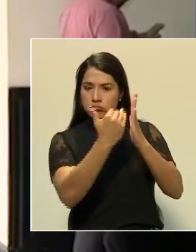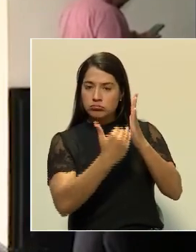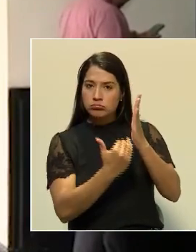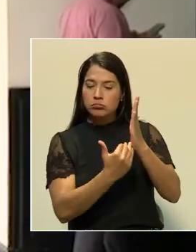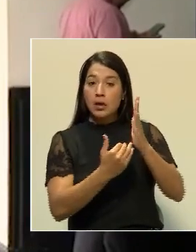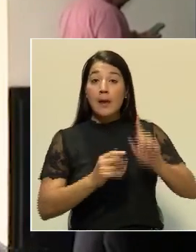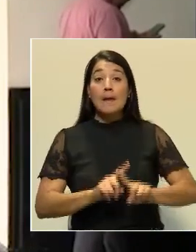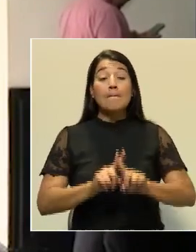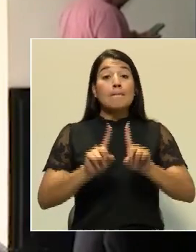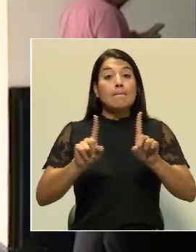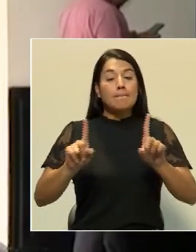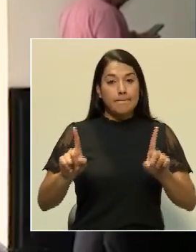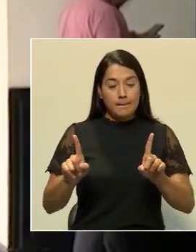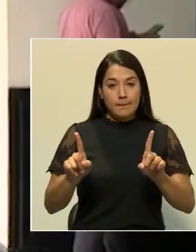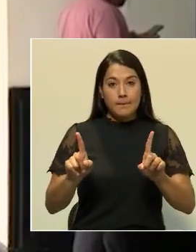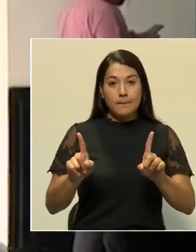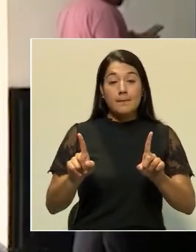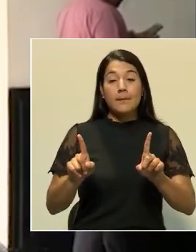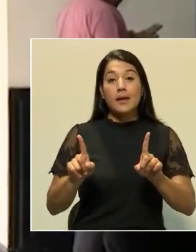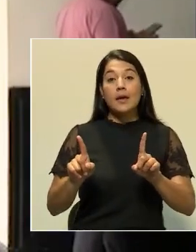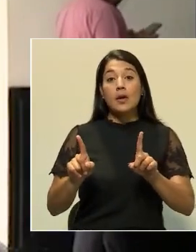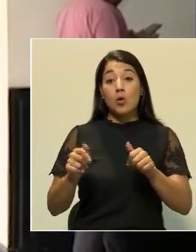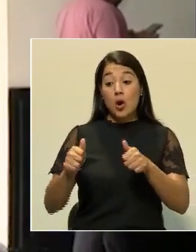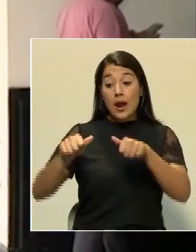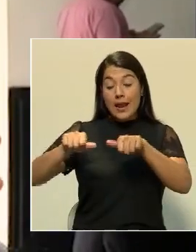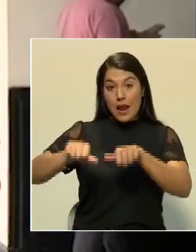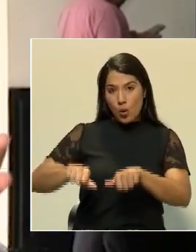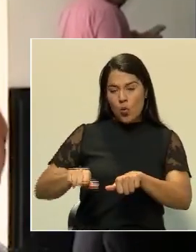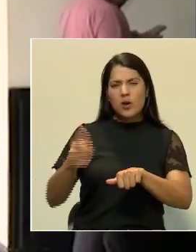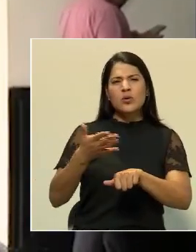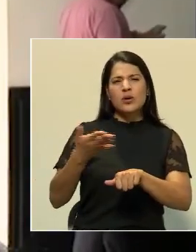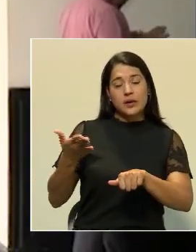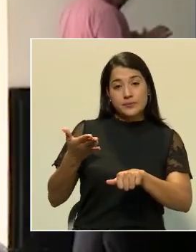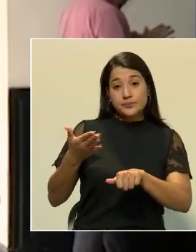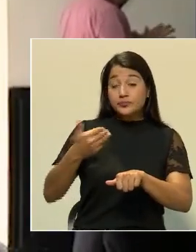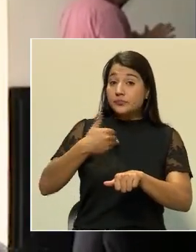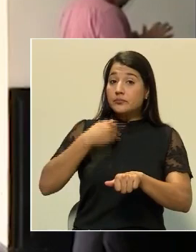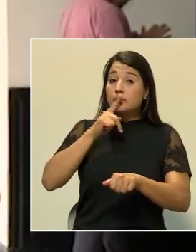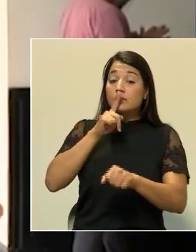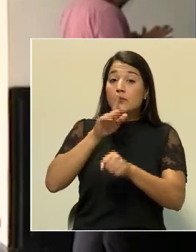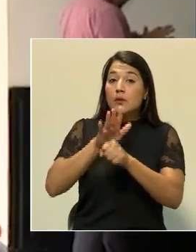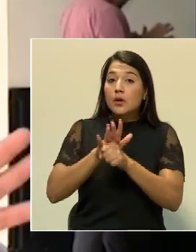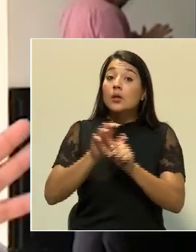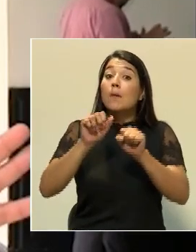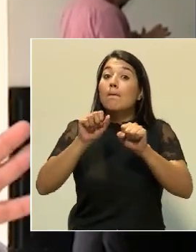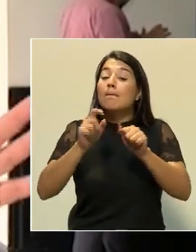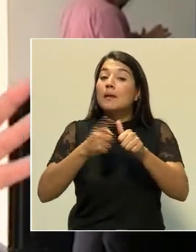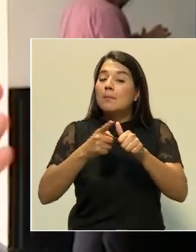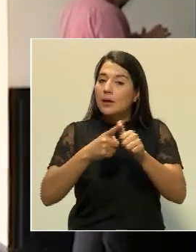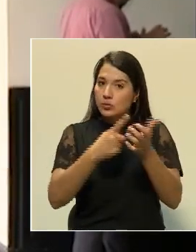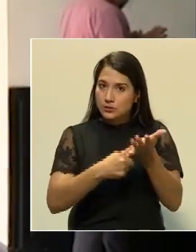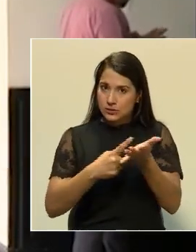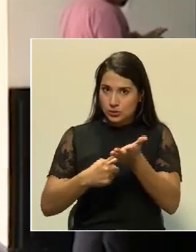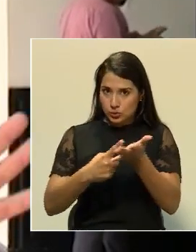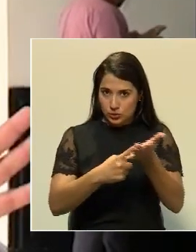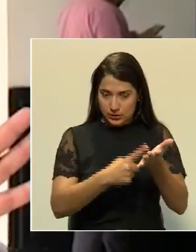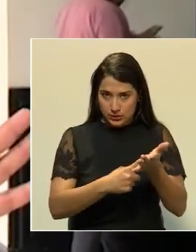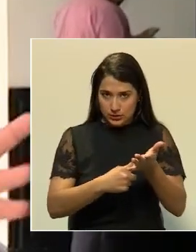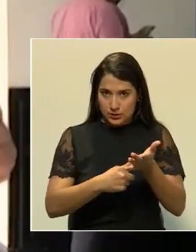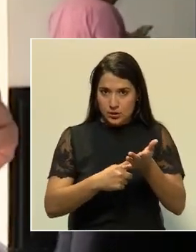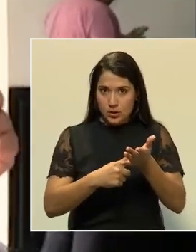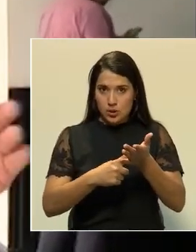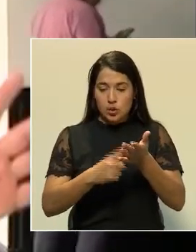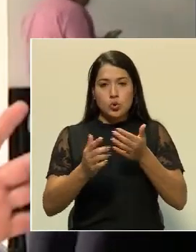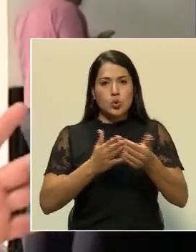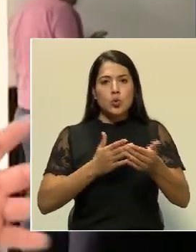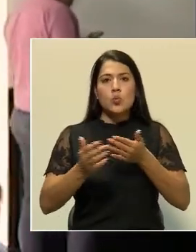pero la coincidencia es en los proyectos y en el compromiso es de llevarlos a la discusión, independientemente de dónde